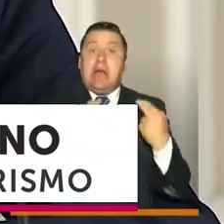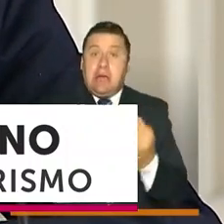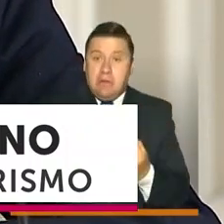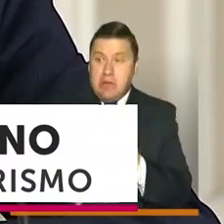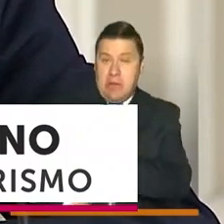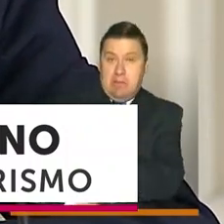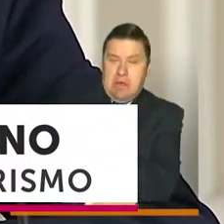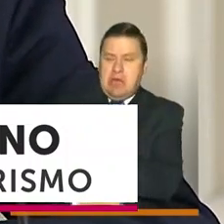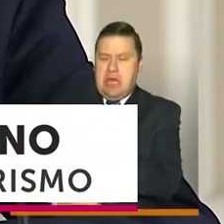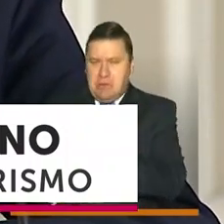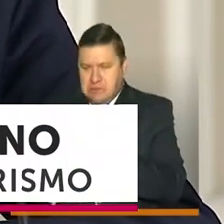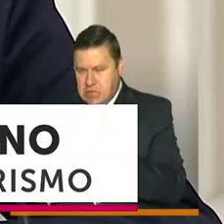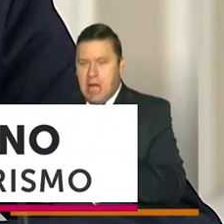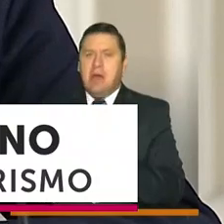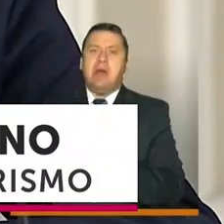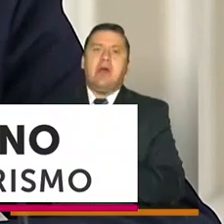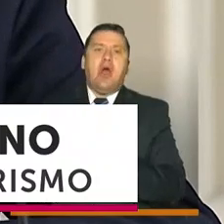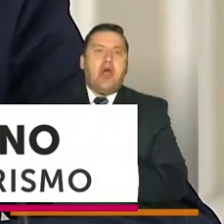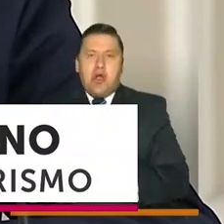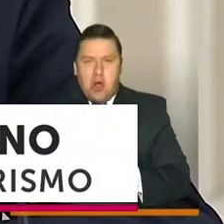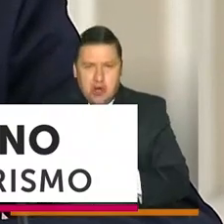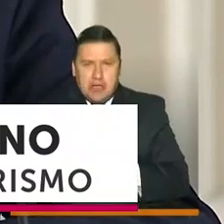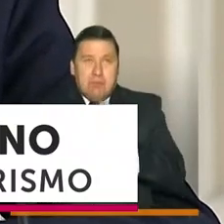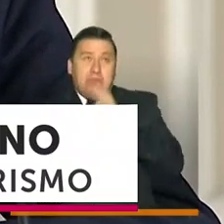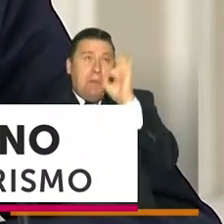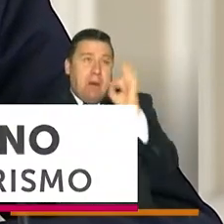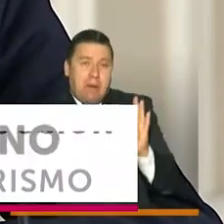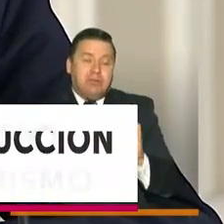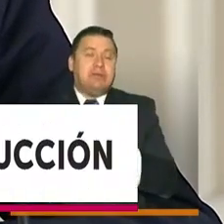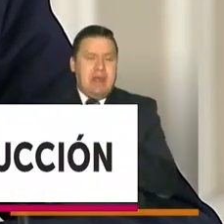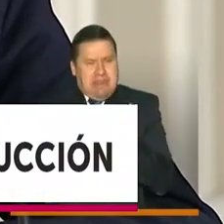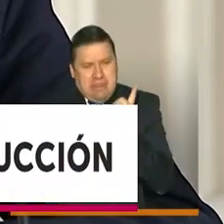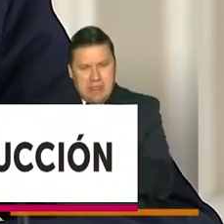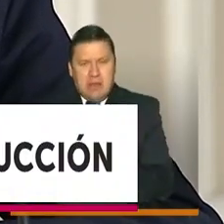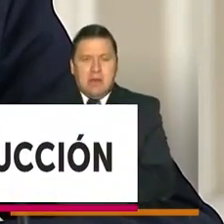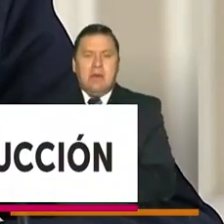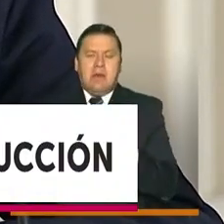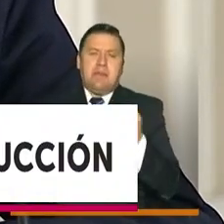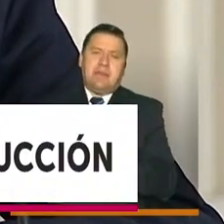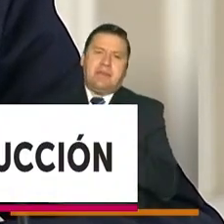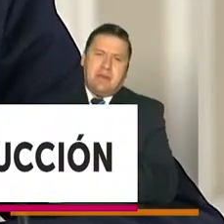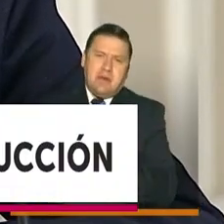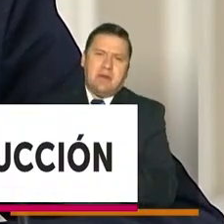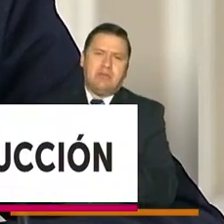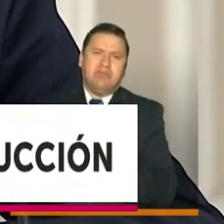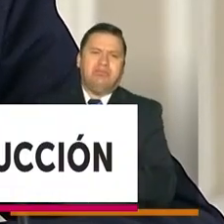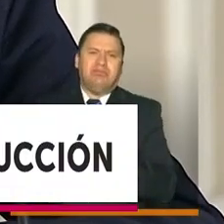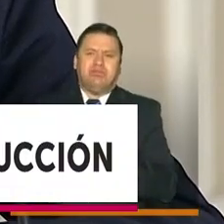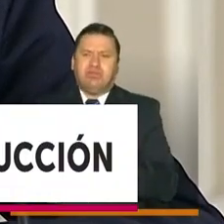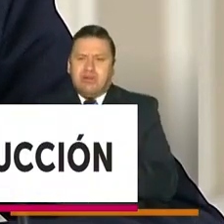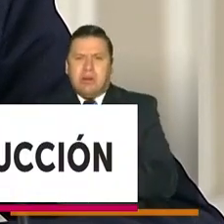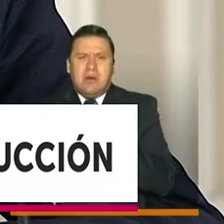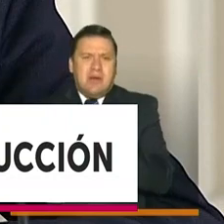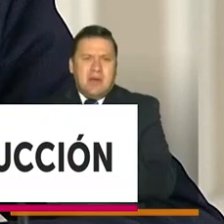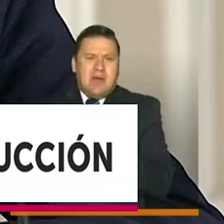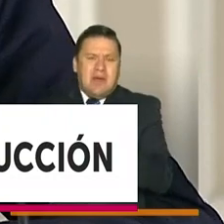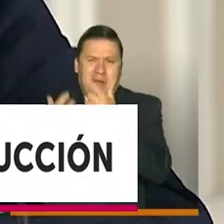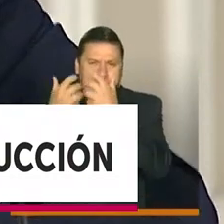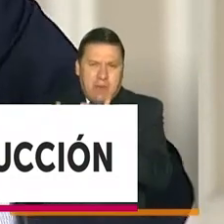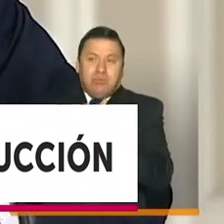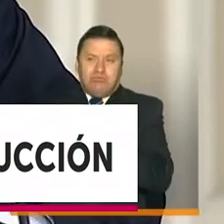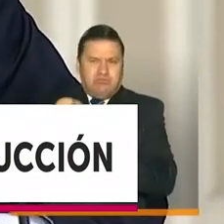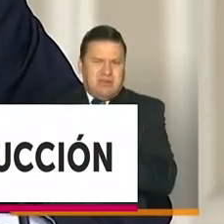la ministra del Interior, con la Consejería de las Regiones. También hemos venido trabajando con los gremios de la producción para